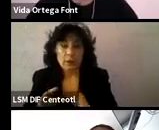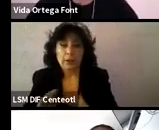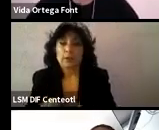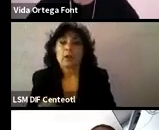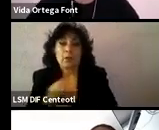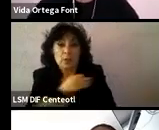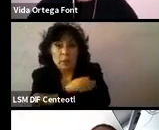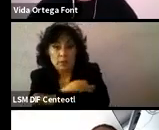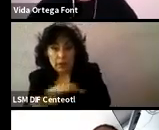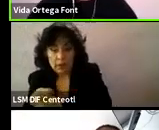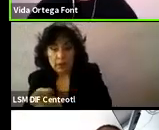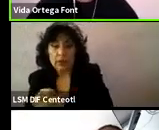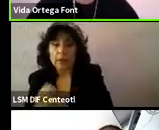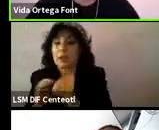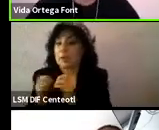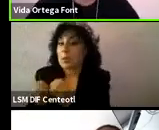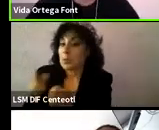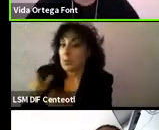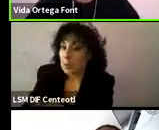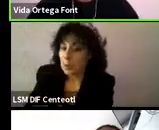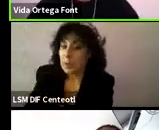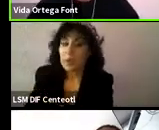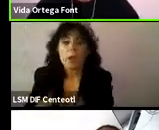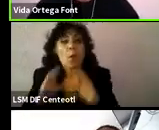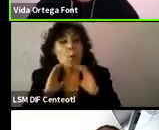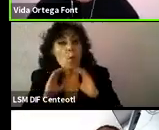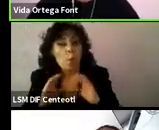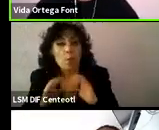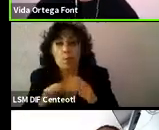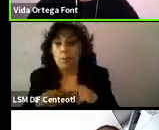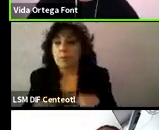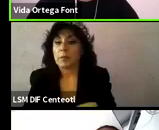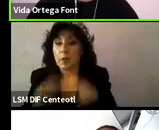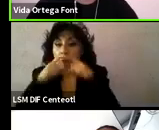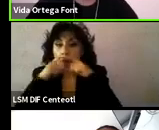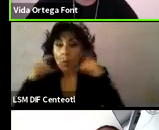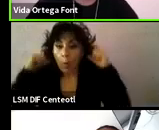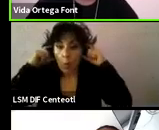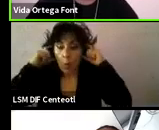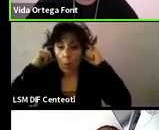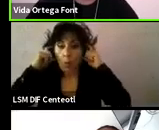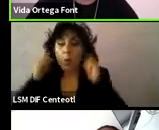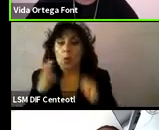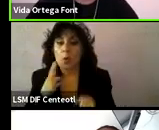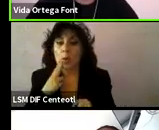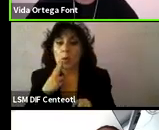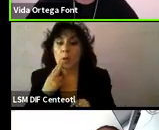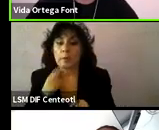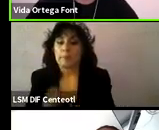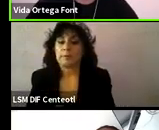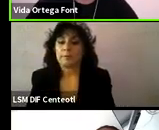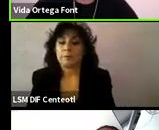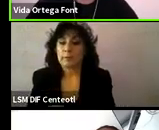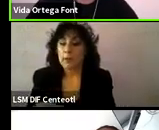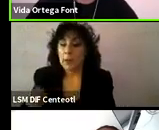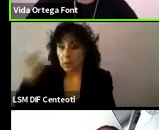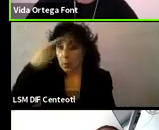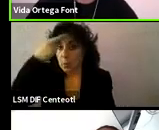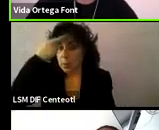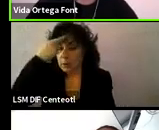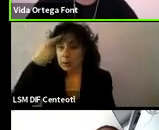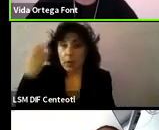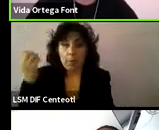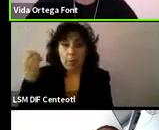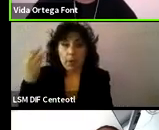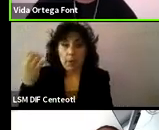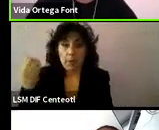seres queridos, a su comunidad. Usen tapabocas, recuerden lo que nos acaba de decir Charlie, seguimos en semáforo naranja,